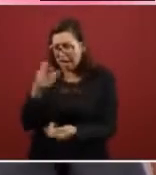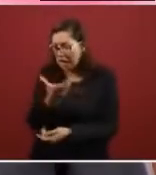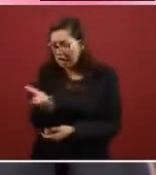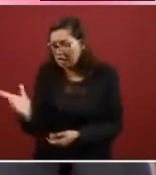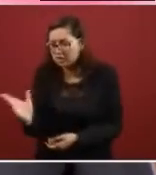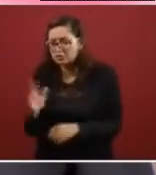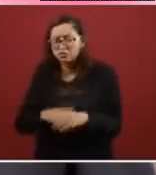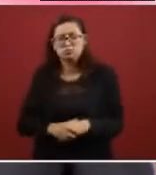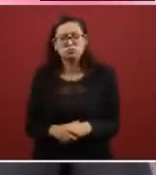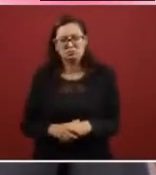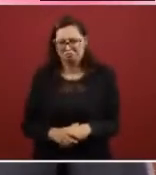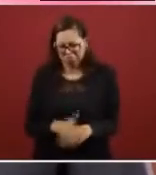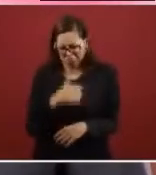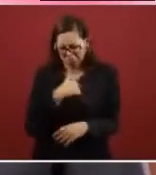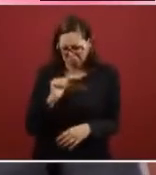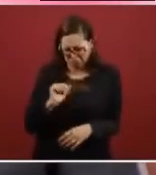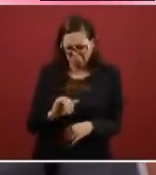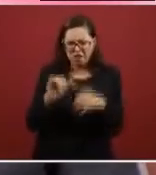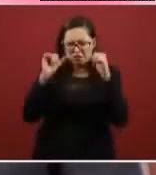escucho. I listened.